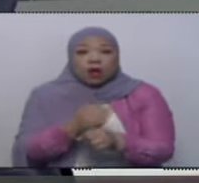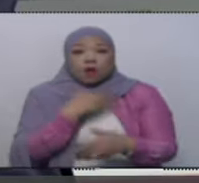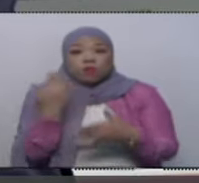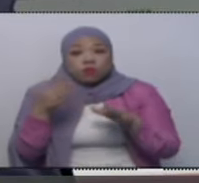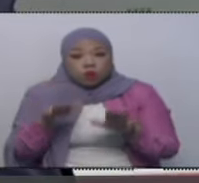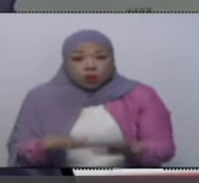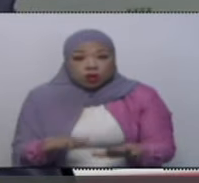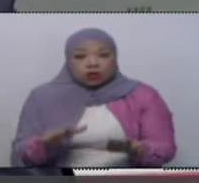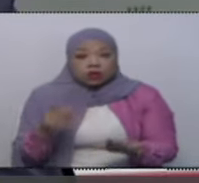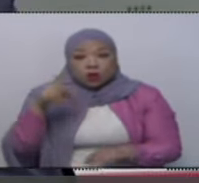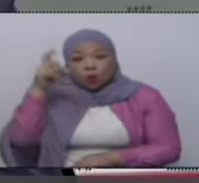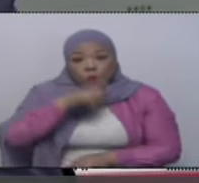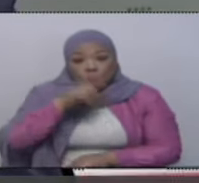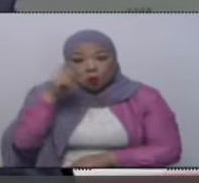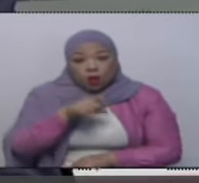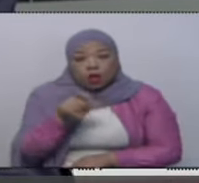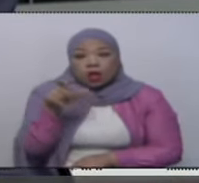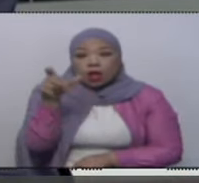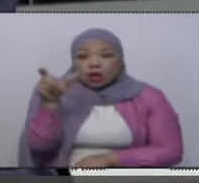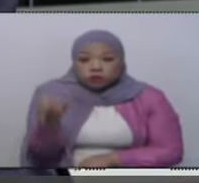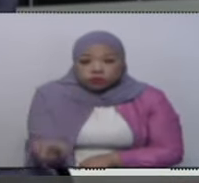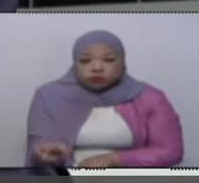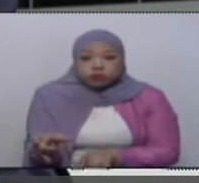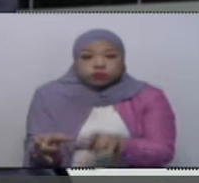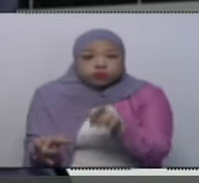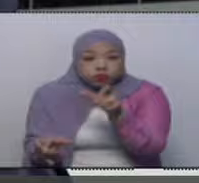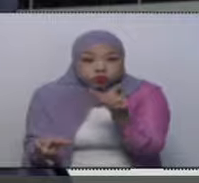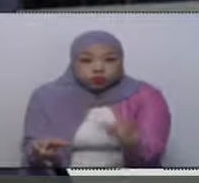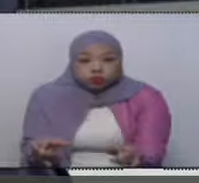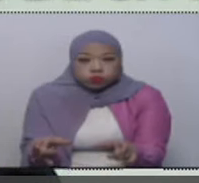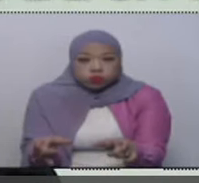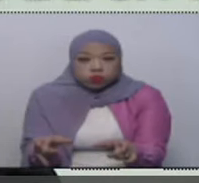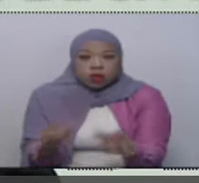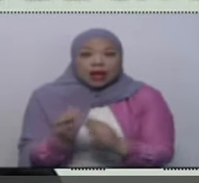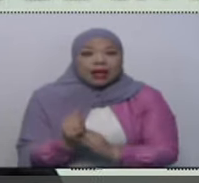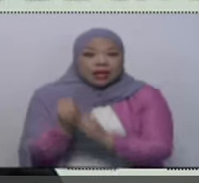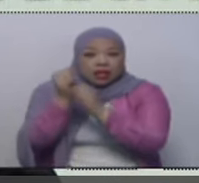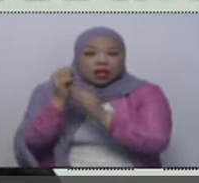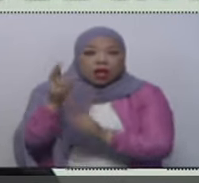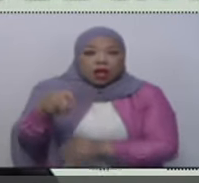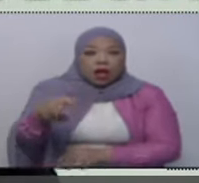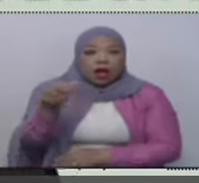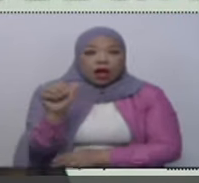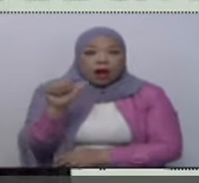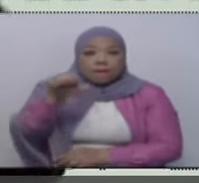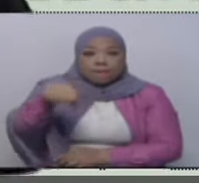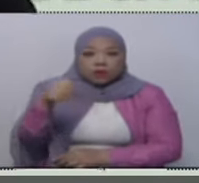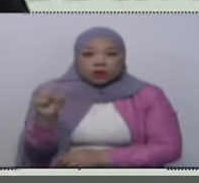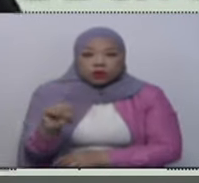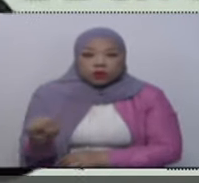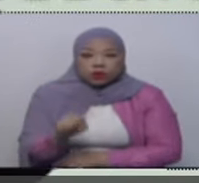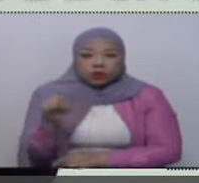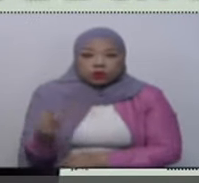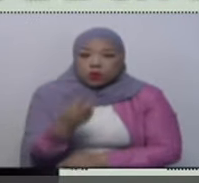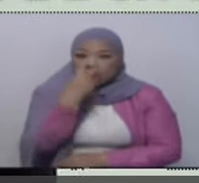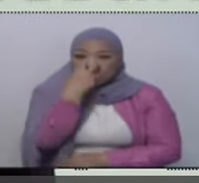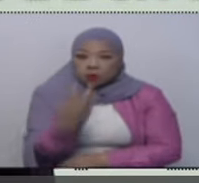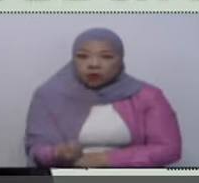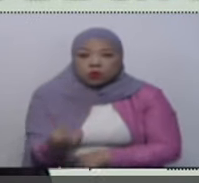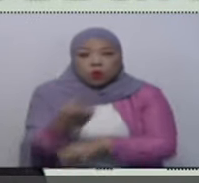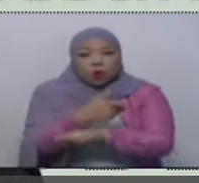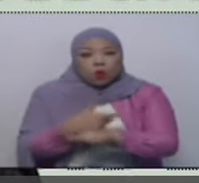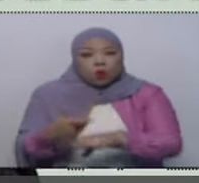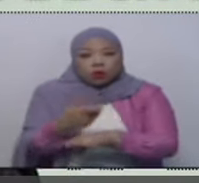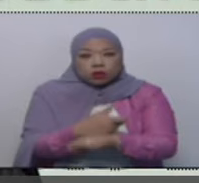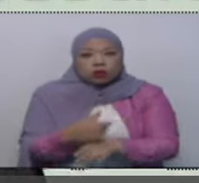a Ismail Haniyeh, el querido líder de Hamas, que estaba por la invitación del gobierno